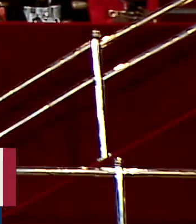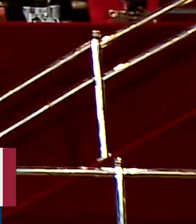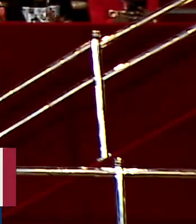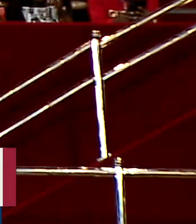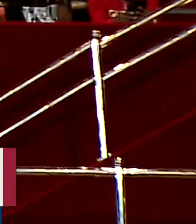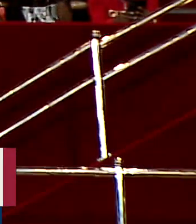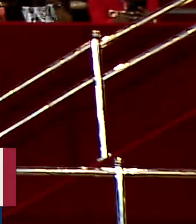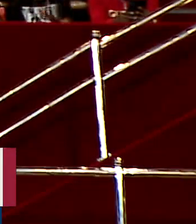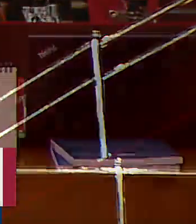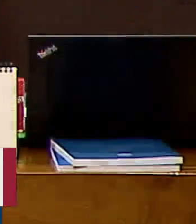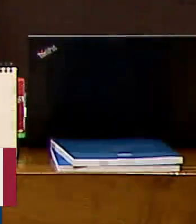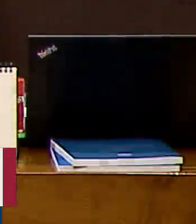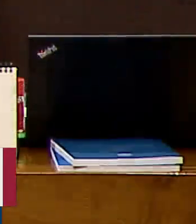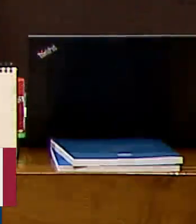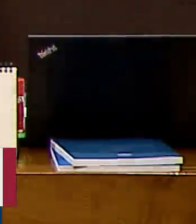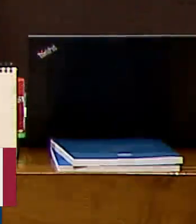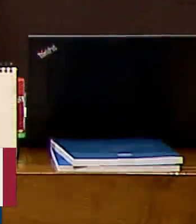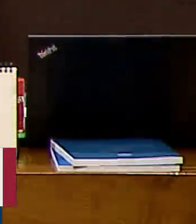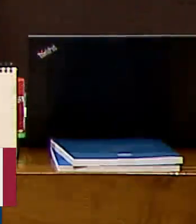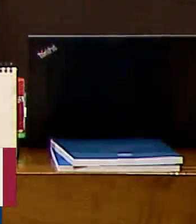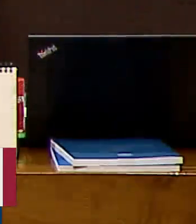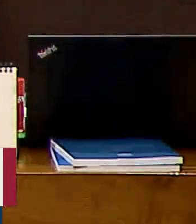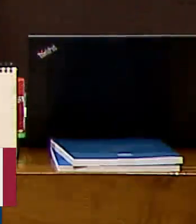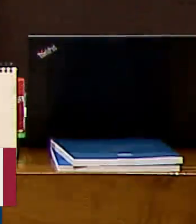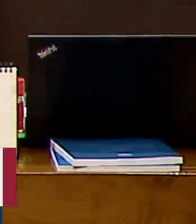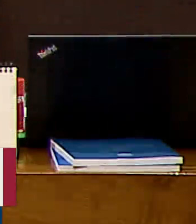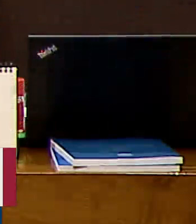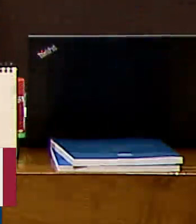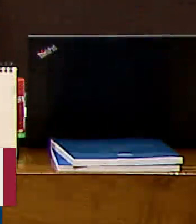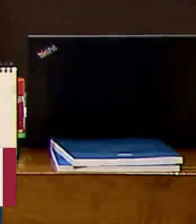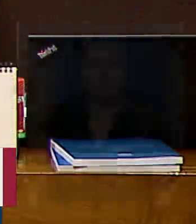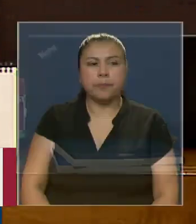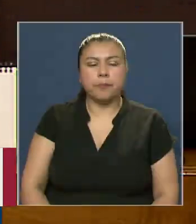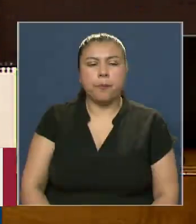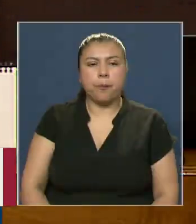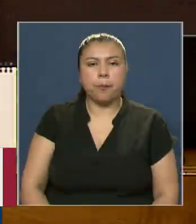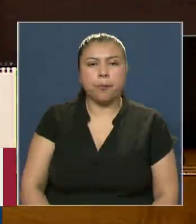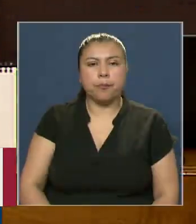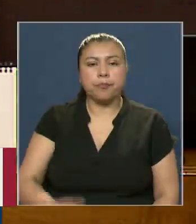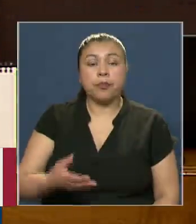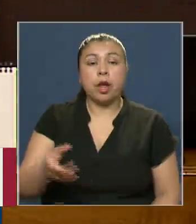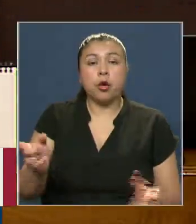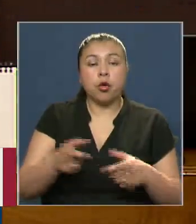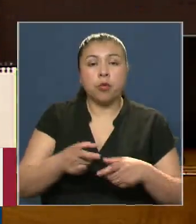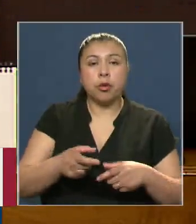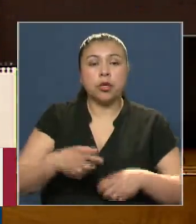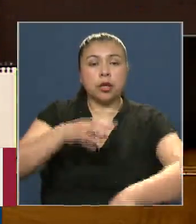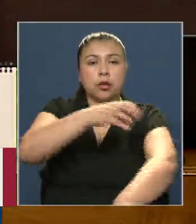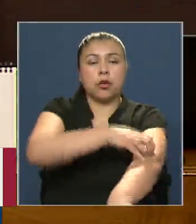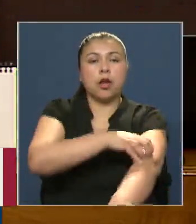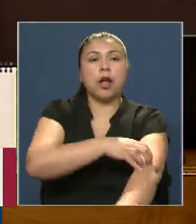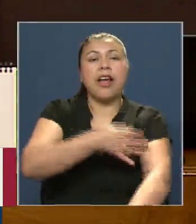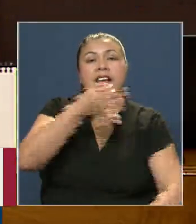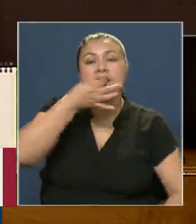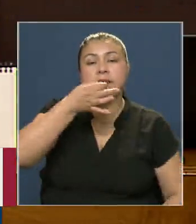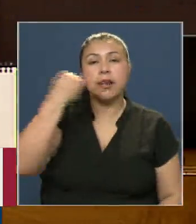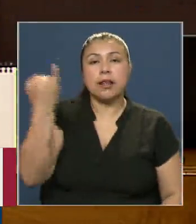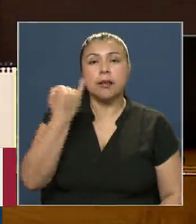A continuación, intervendrá en el tiempo del Comité Regionalista Verde e